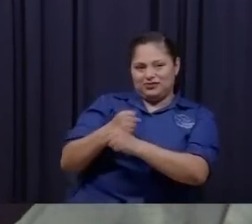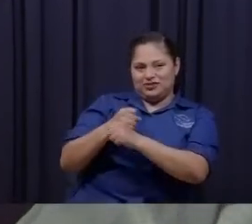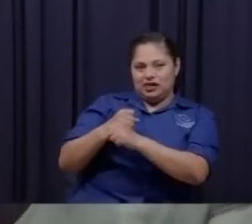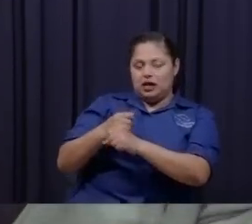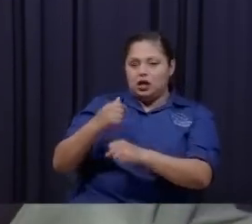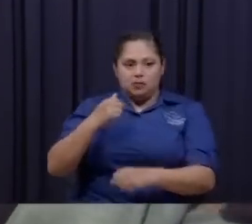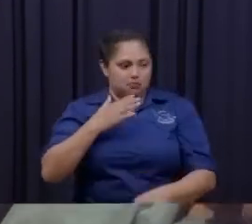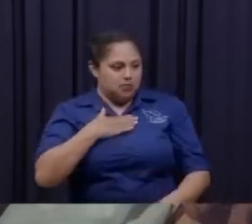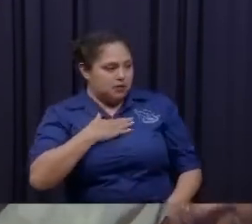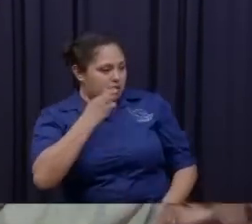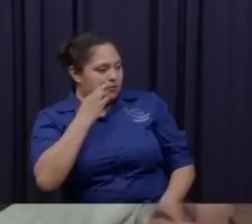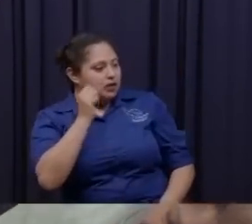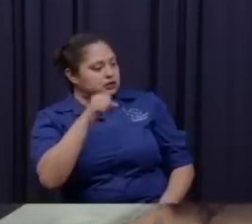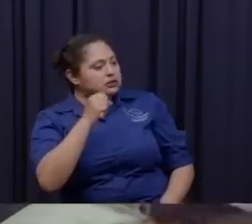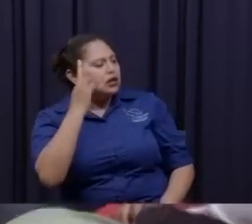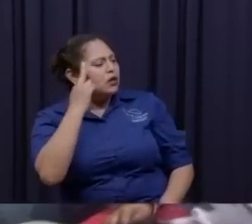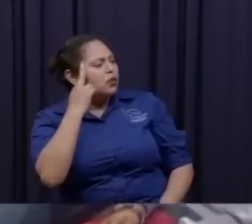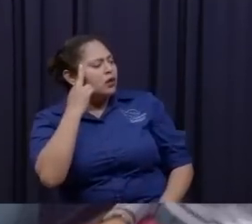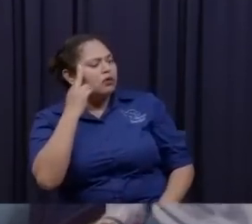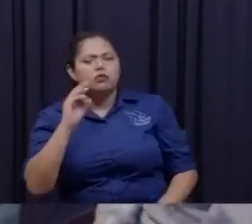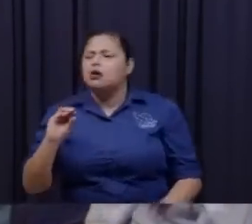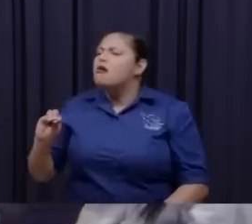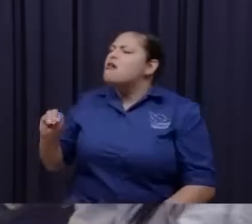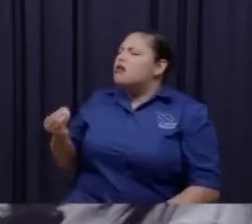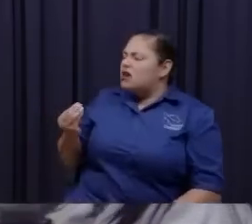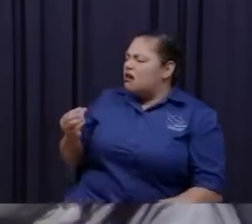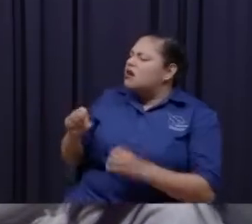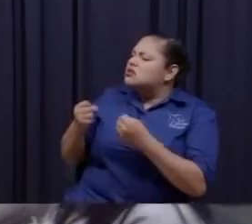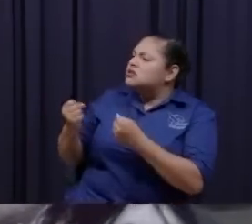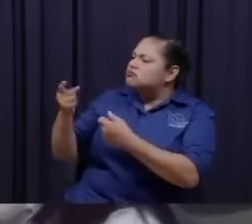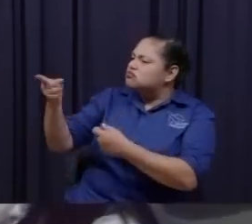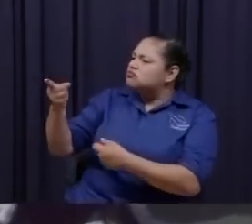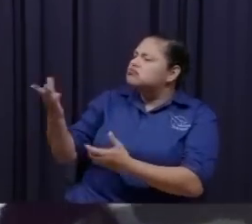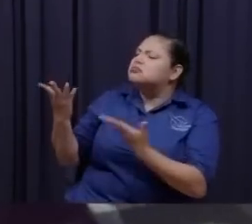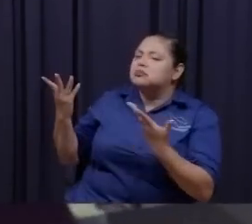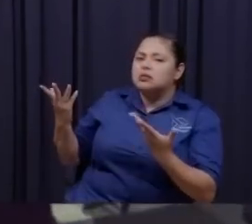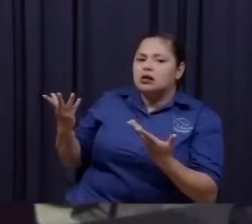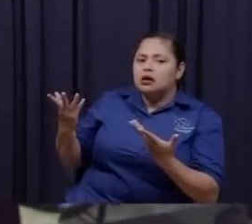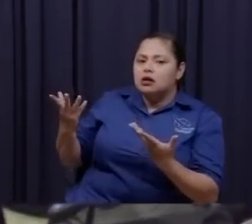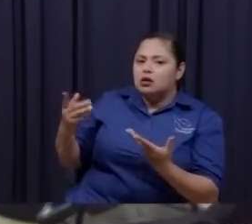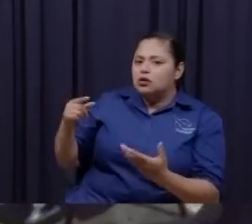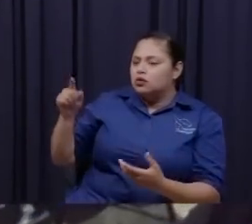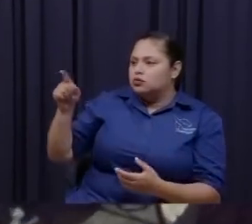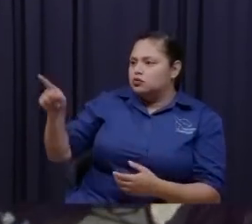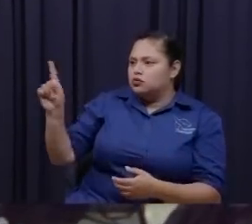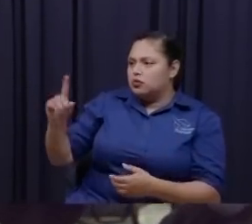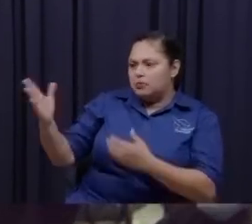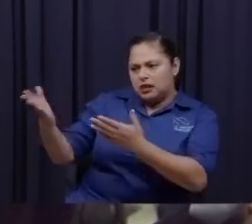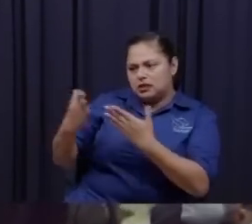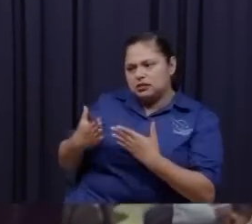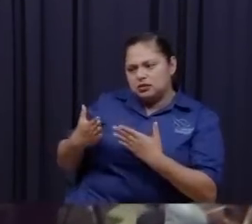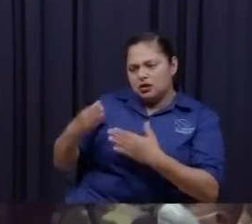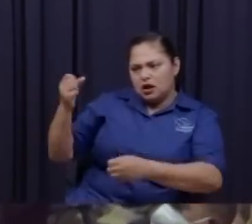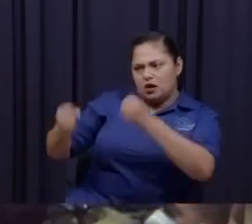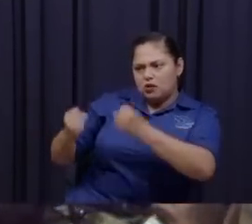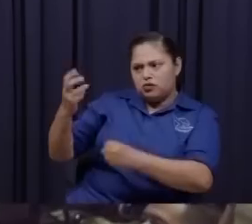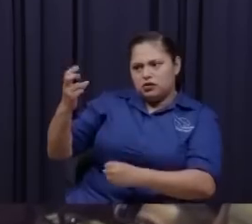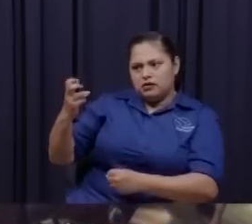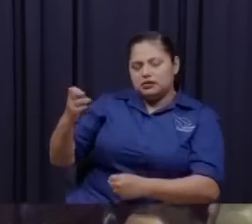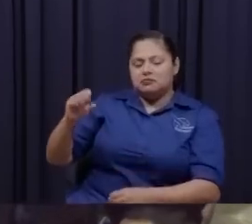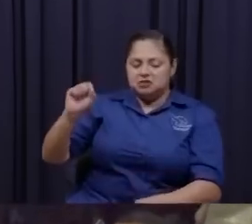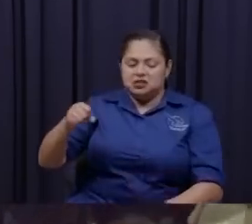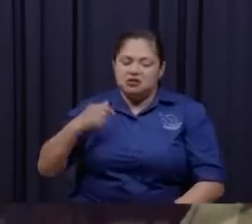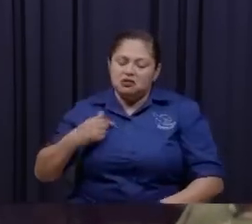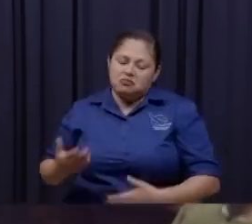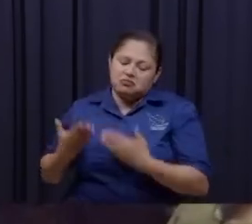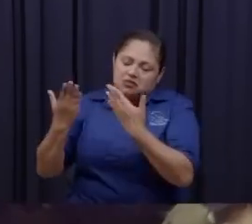acuerdo. ¿Qué me hizo? ¿Qué me dijo? ¿No me volvió a prestar su carro? No, sí, te lo volví a dar después cuando se compuso